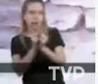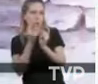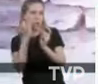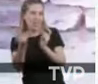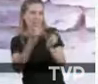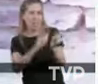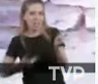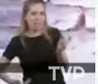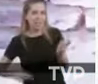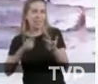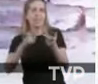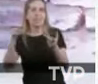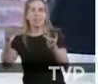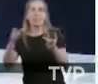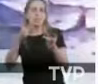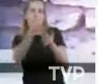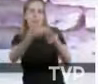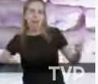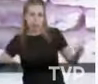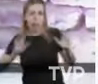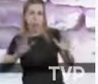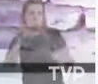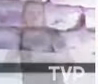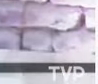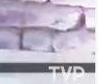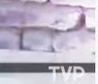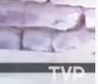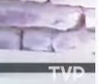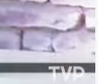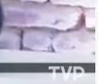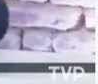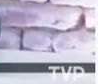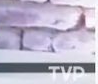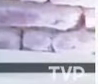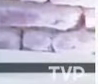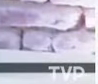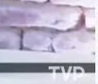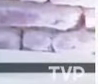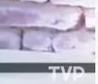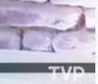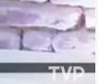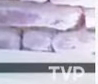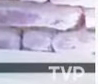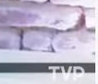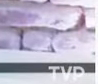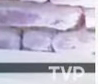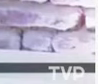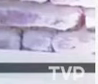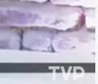Martín, lo hizo Coqui, una breve referencia a la cuestión histórica, por qué estamos sentados hoy en esta mesa.